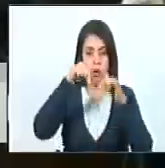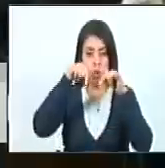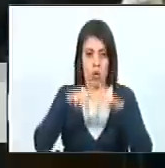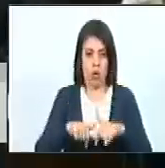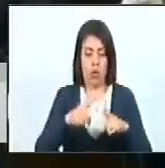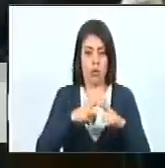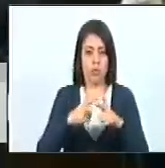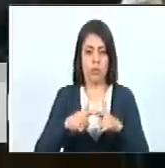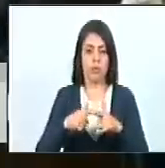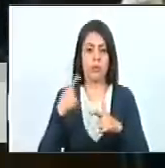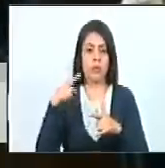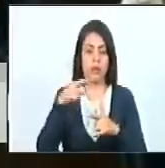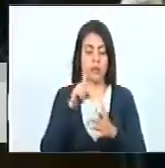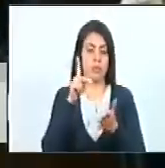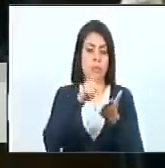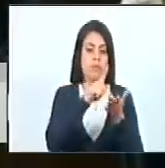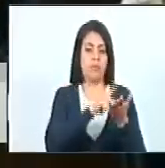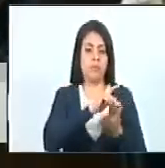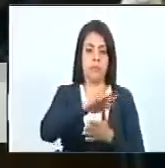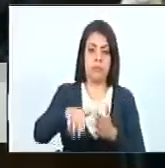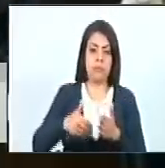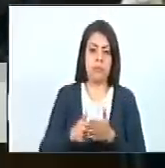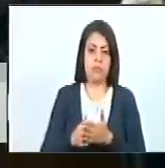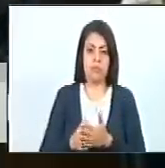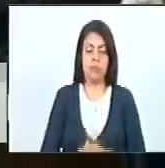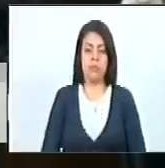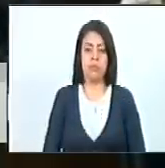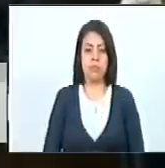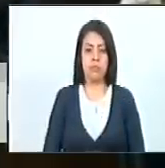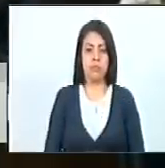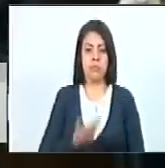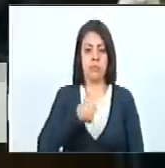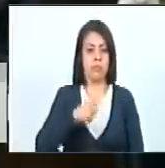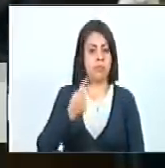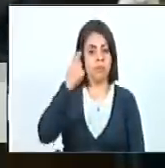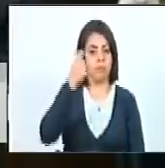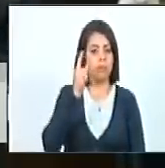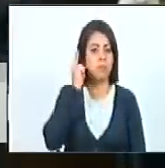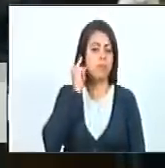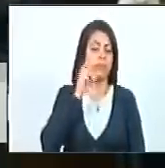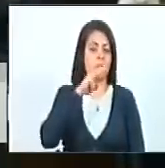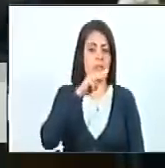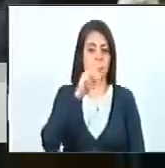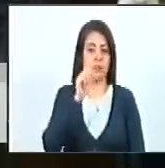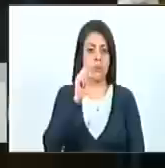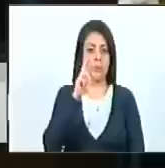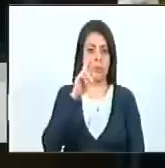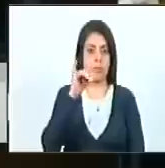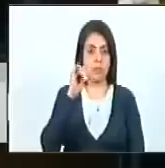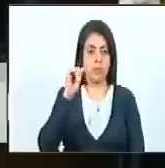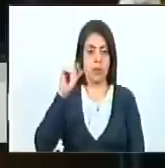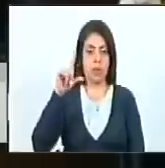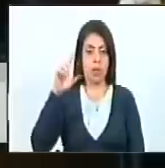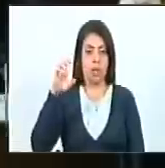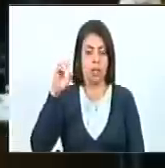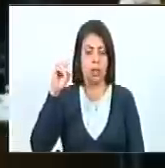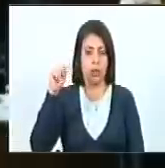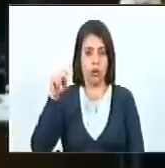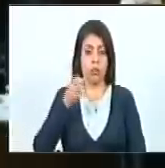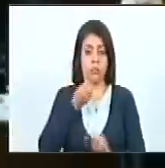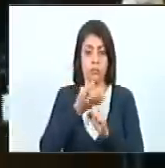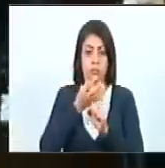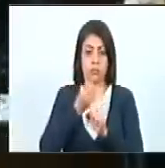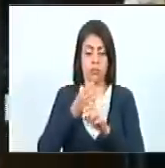bueno, contamos con la presencia de nuestra diputada María León, quien es la oradora de